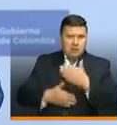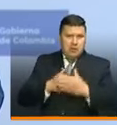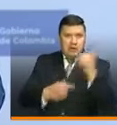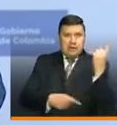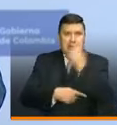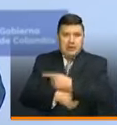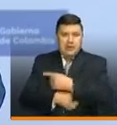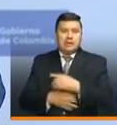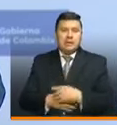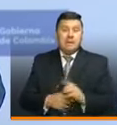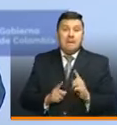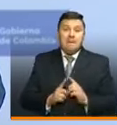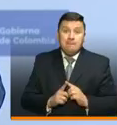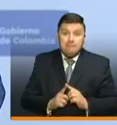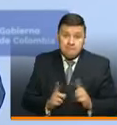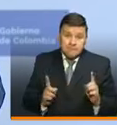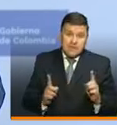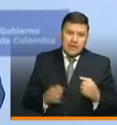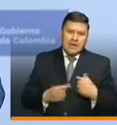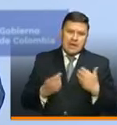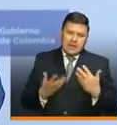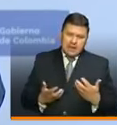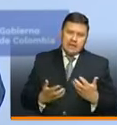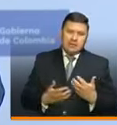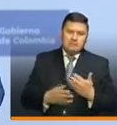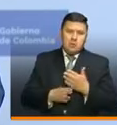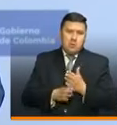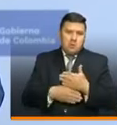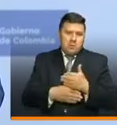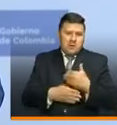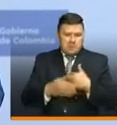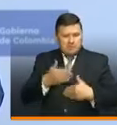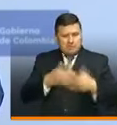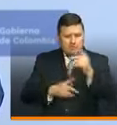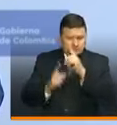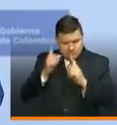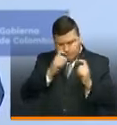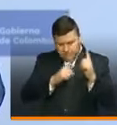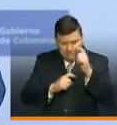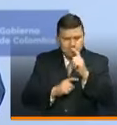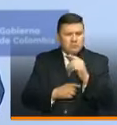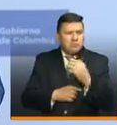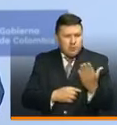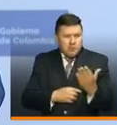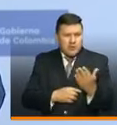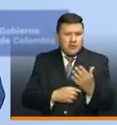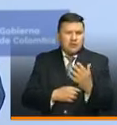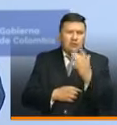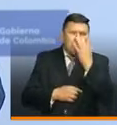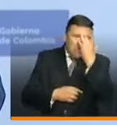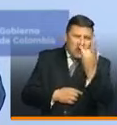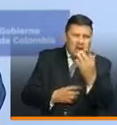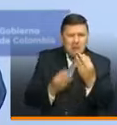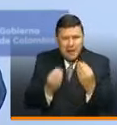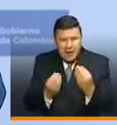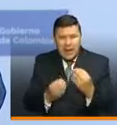día, pero quisiera compartir o arrancar con una reflexión que es esto por qué o esto para